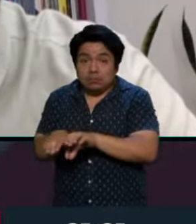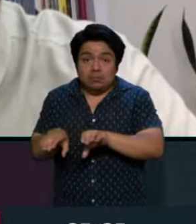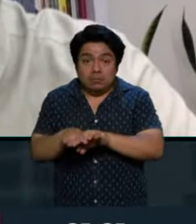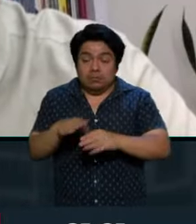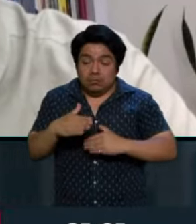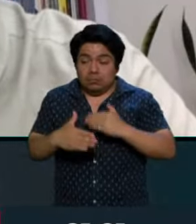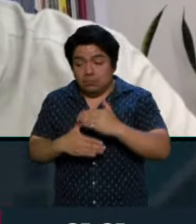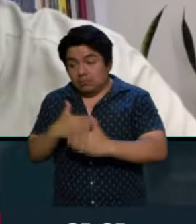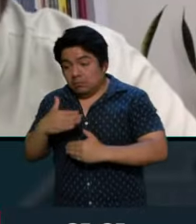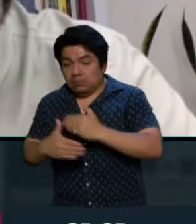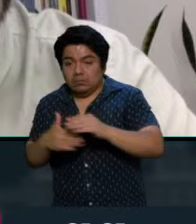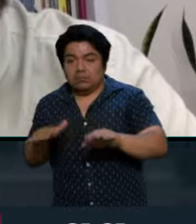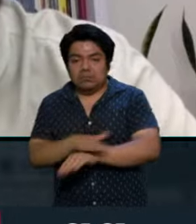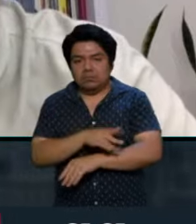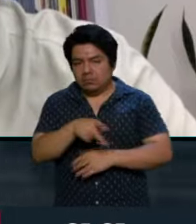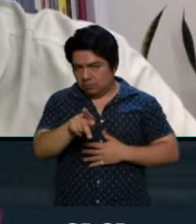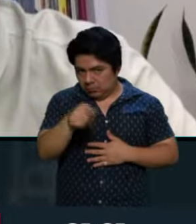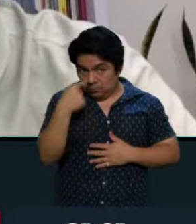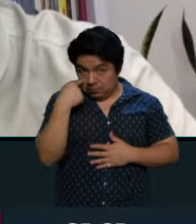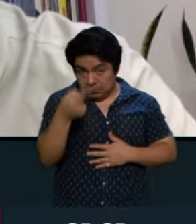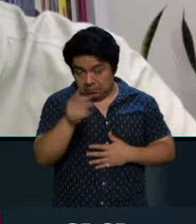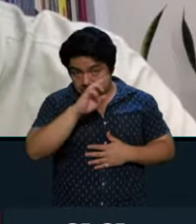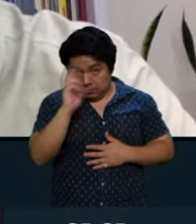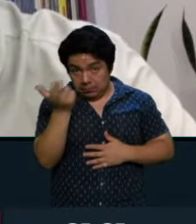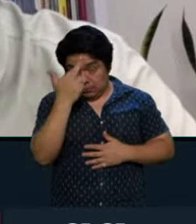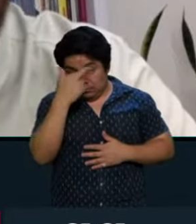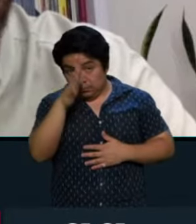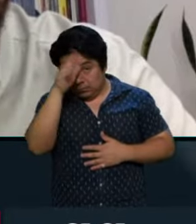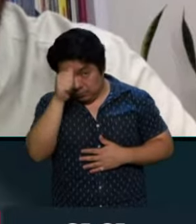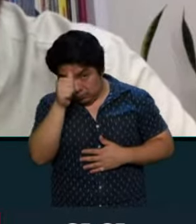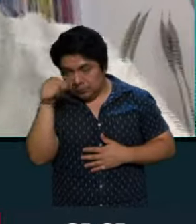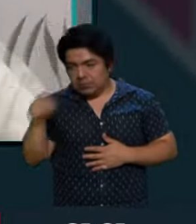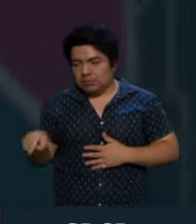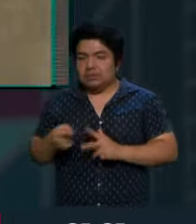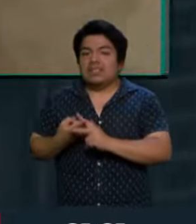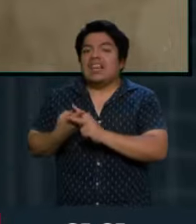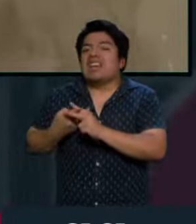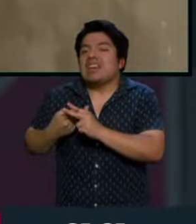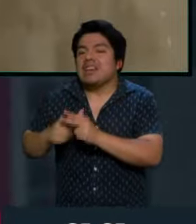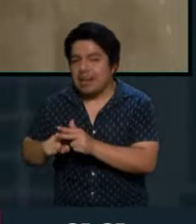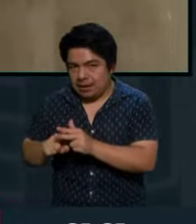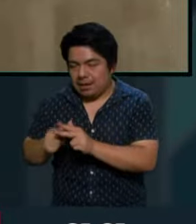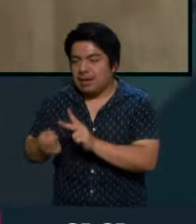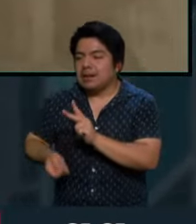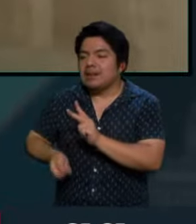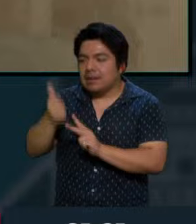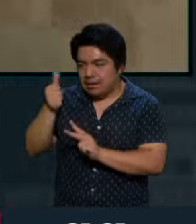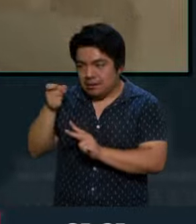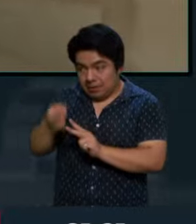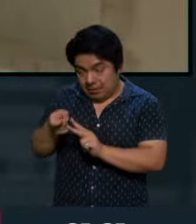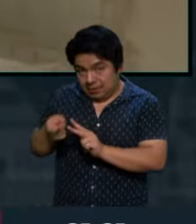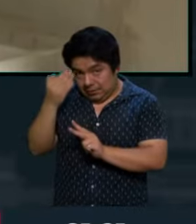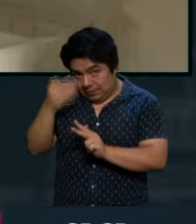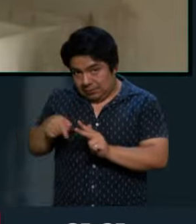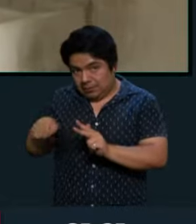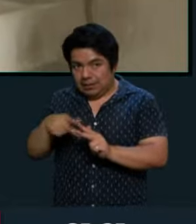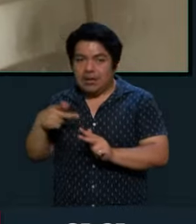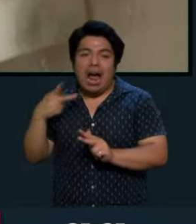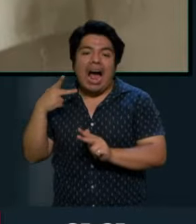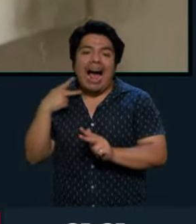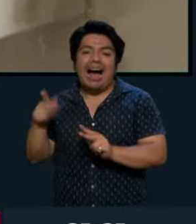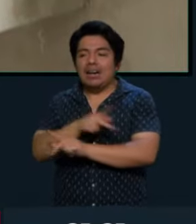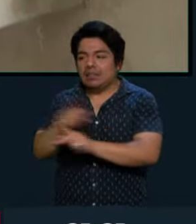proceso. Pero muy importante señalar, esto busca ser la semilla de una política pública que ha sido ya